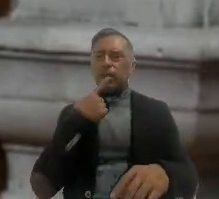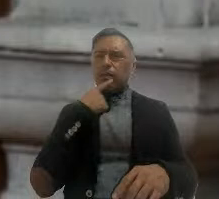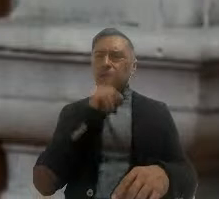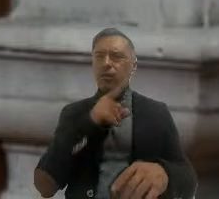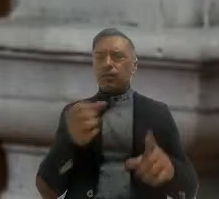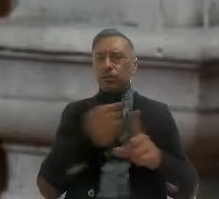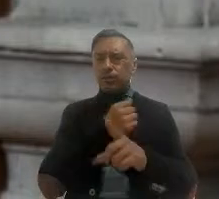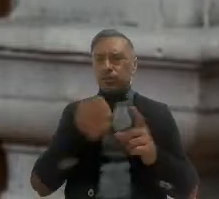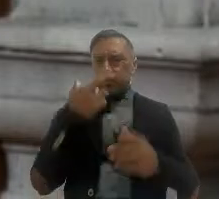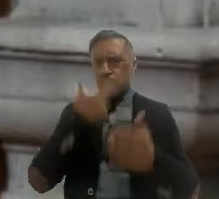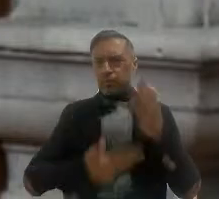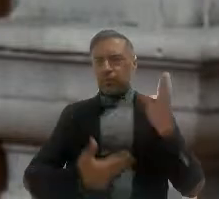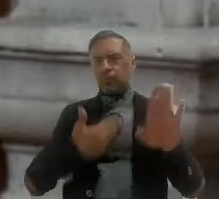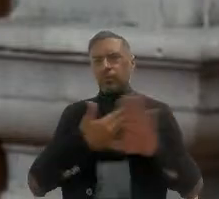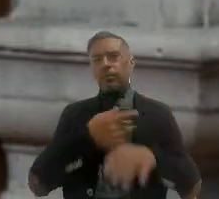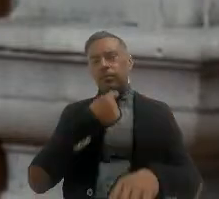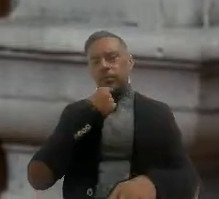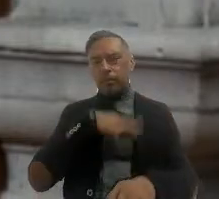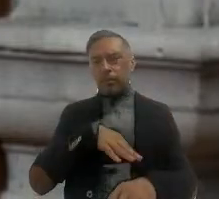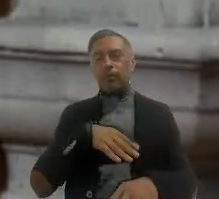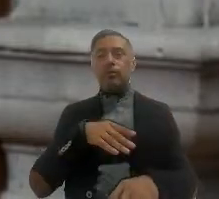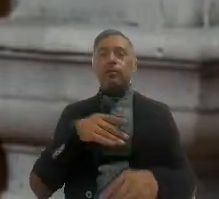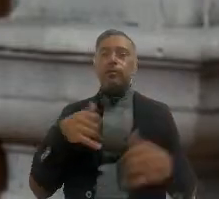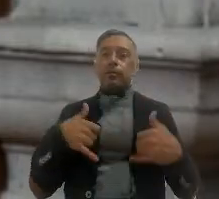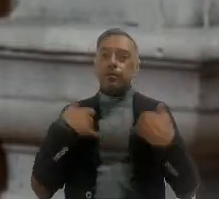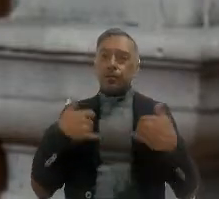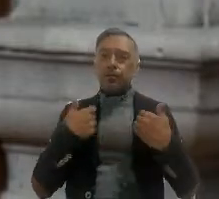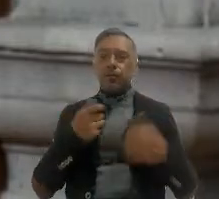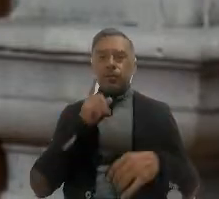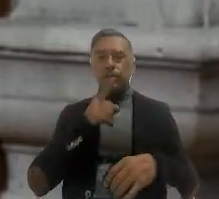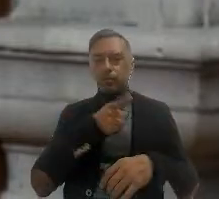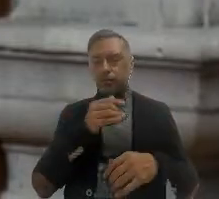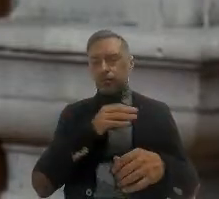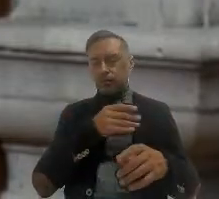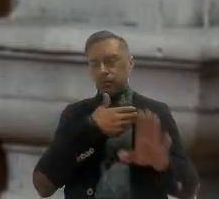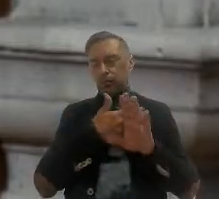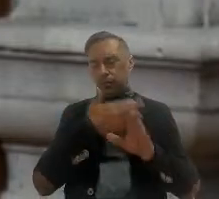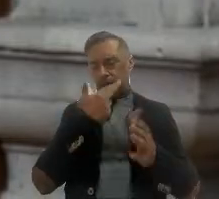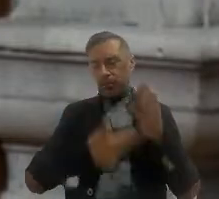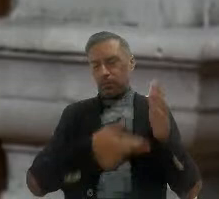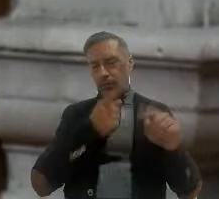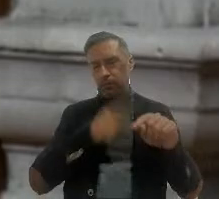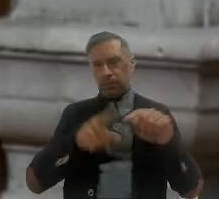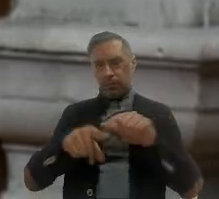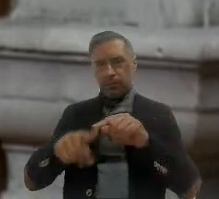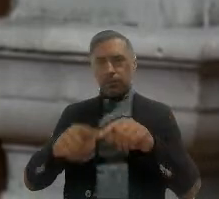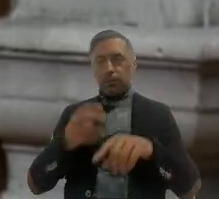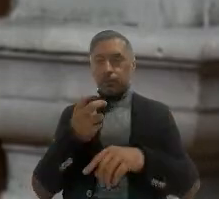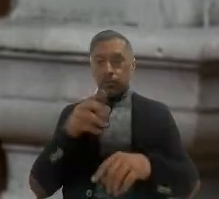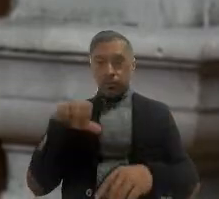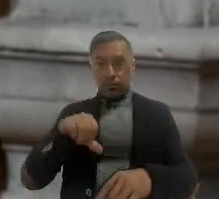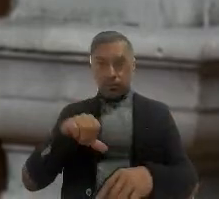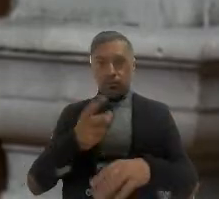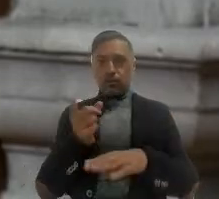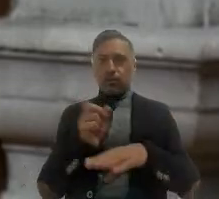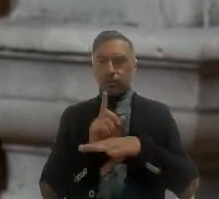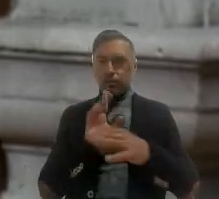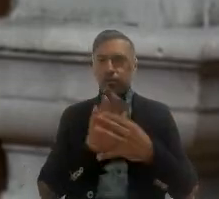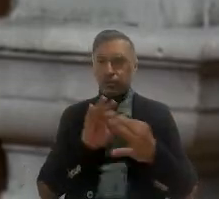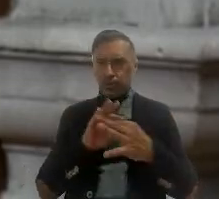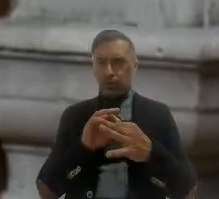en contra de las niñas, adolescentes y mujeres. Hoy, desde esta tribuna,